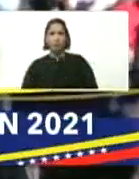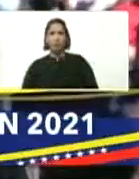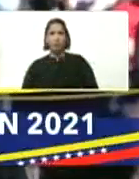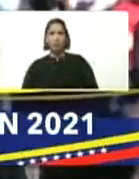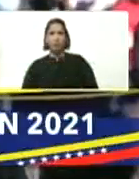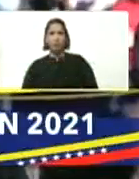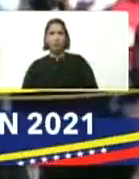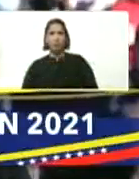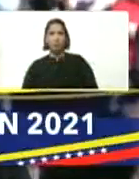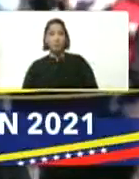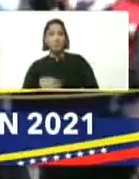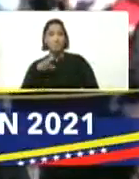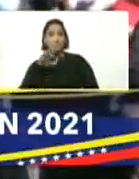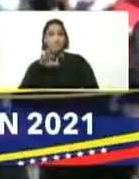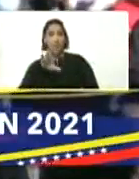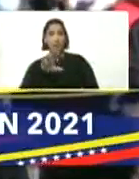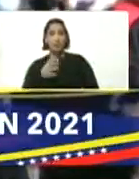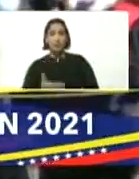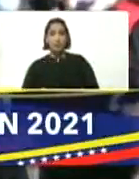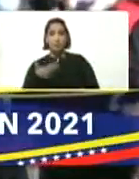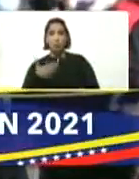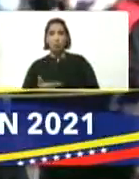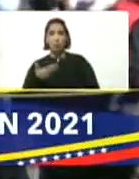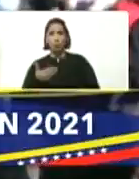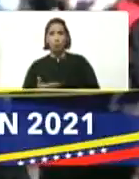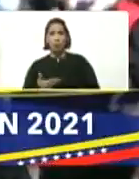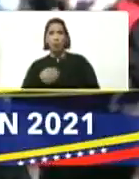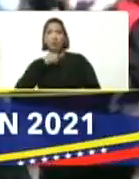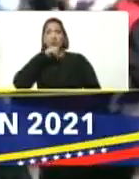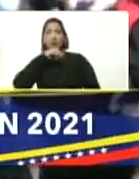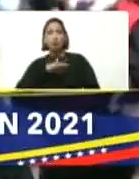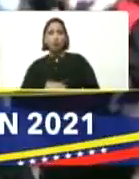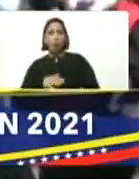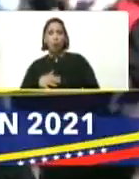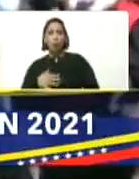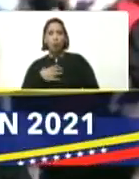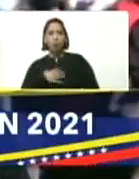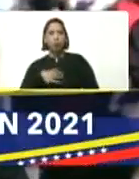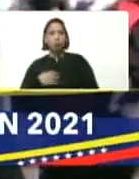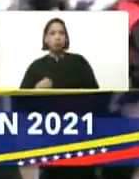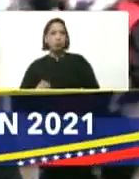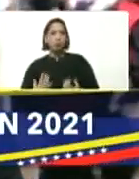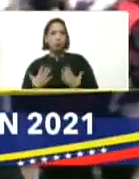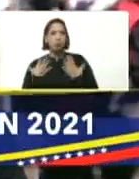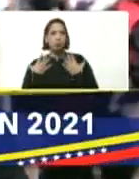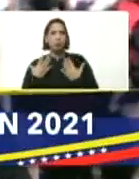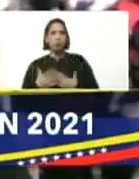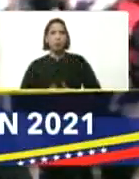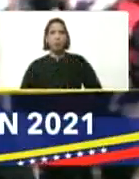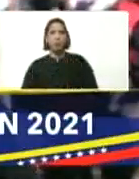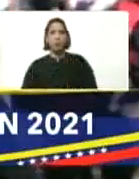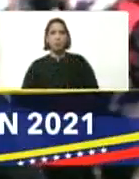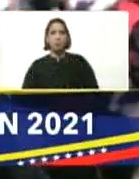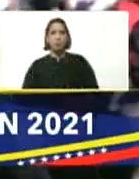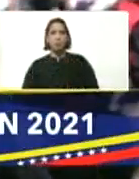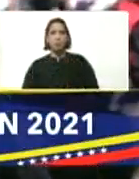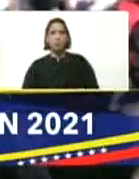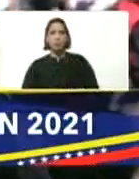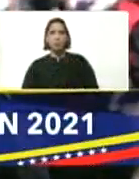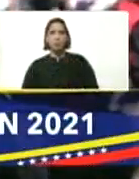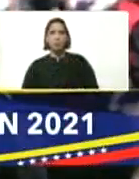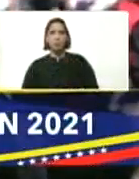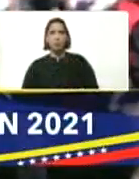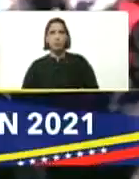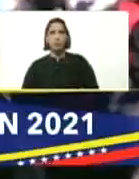histoire, de un país tan importante con una historia tan conmovedora, et ce beau pays militant et